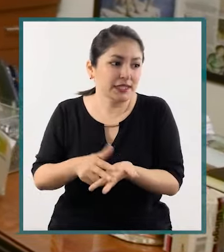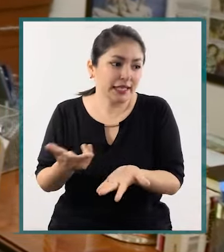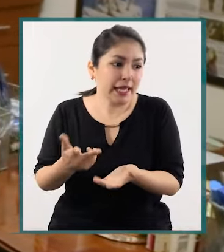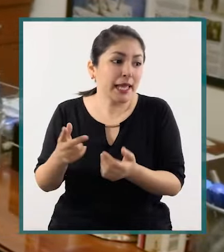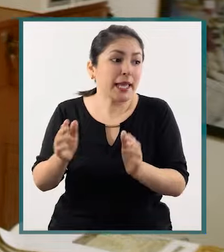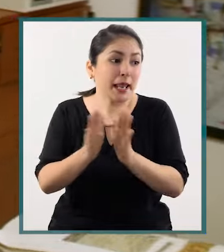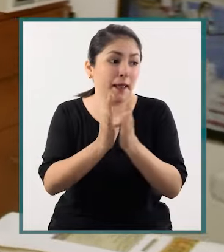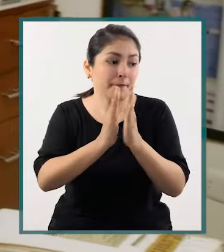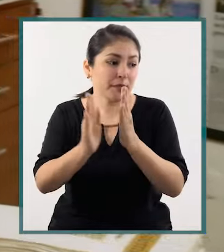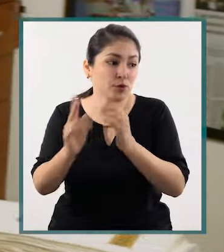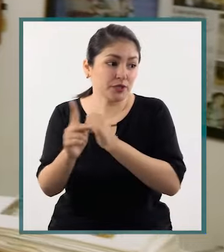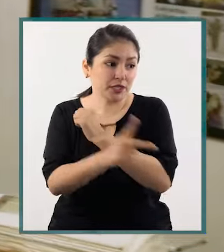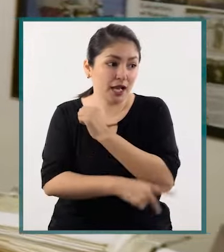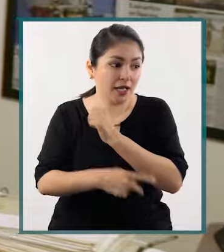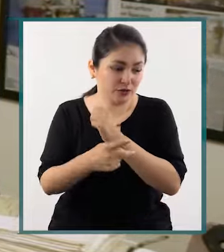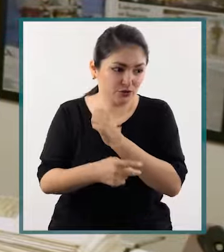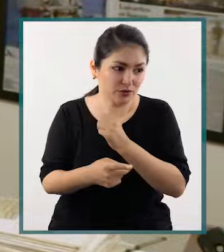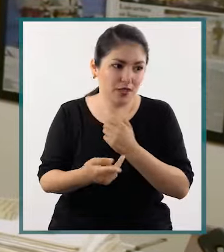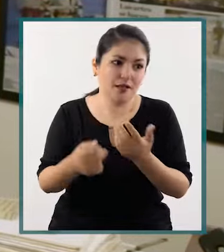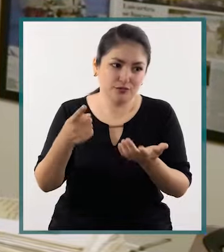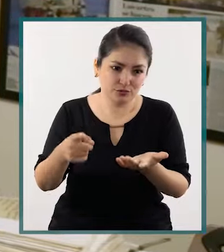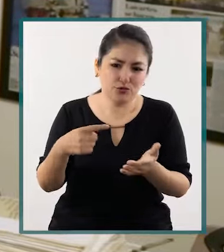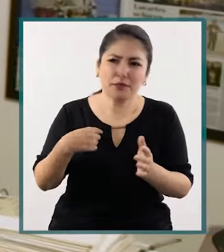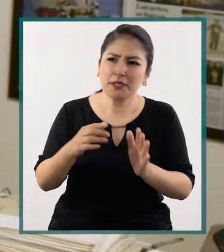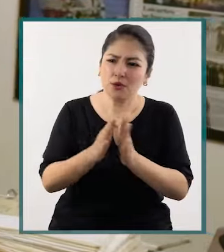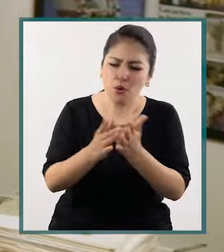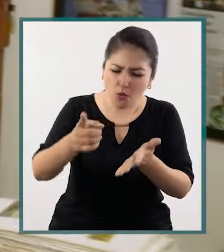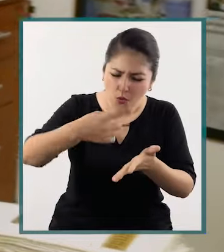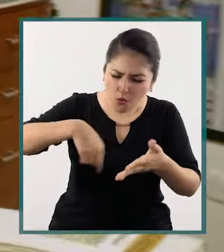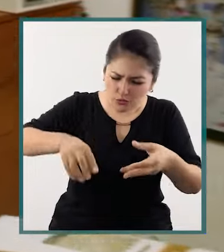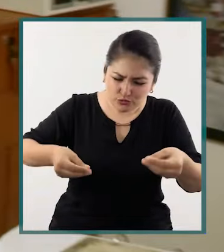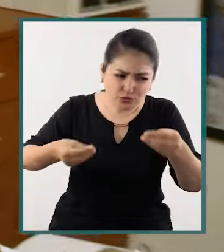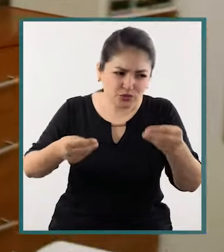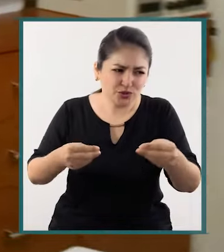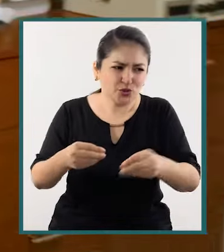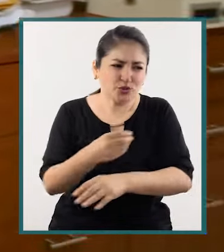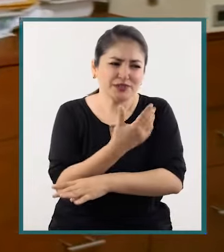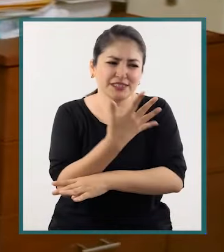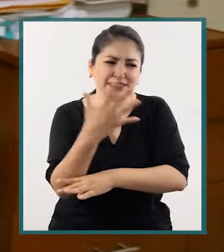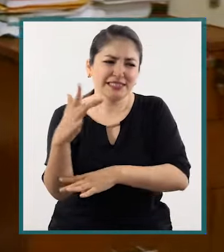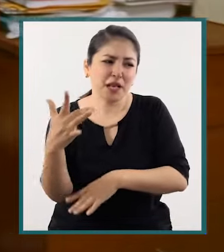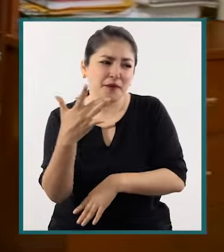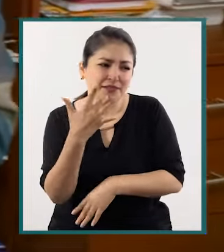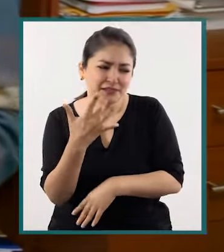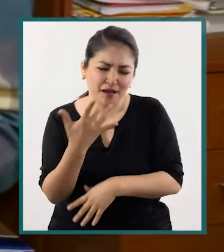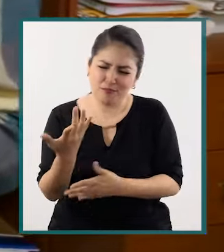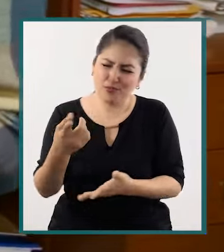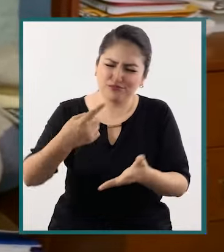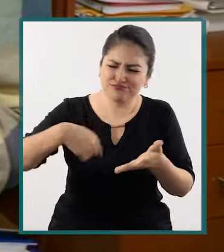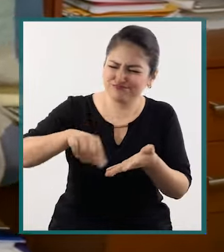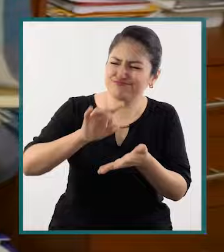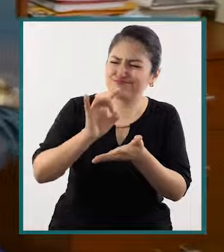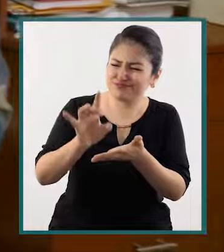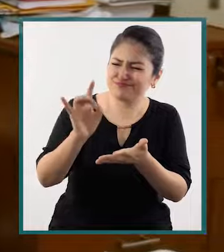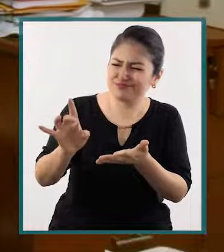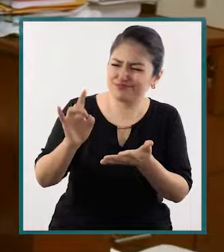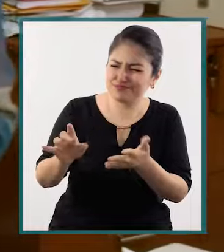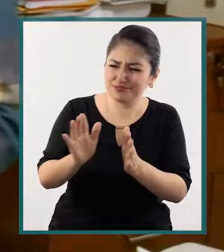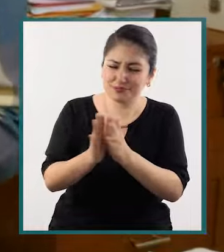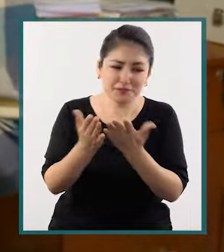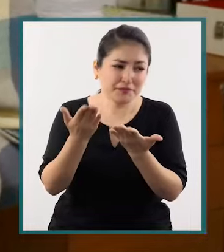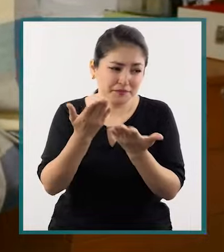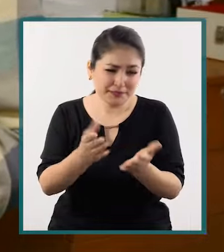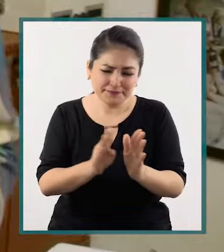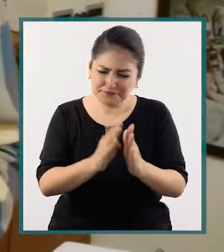Biblioteca Nacional. Aquí tenemos otro con sabor a selva. Y tenemos tantos long plays también. Otro también igualito,